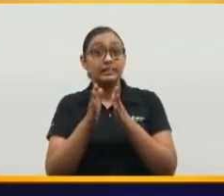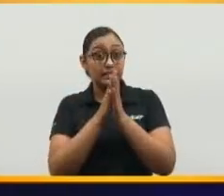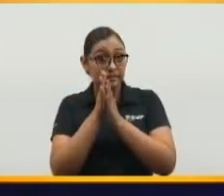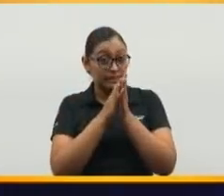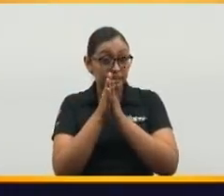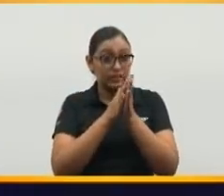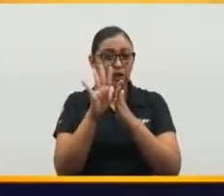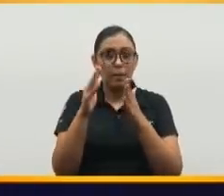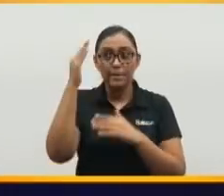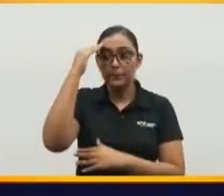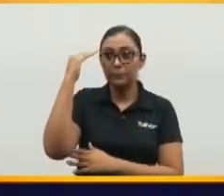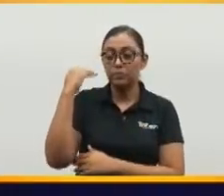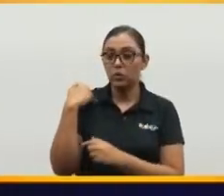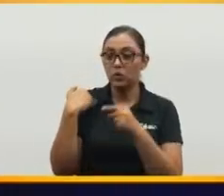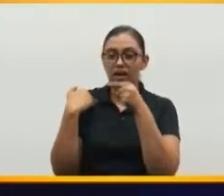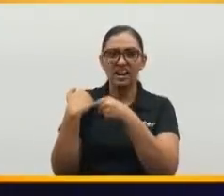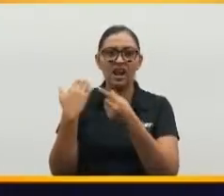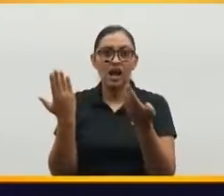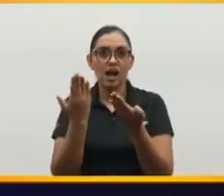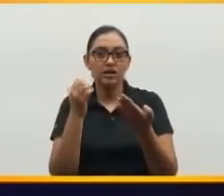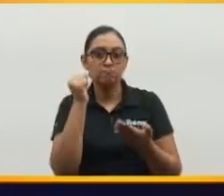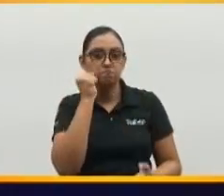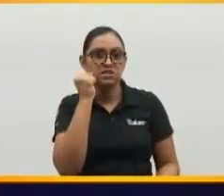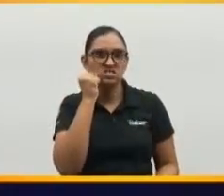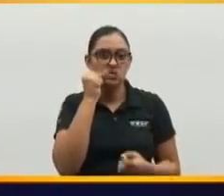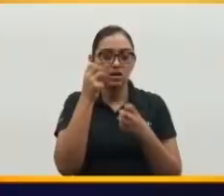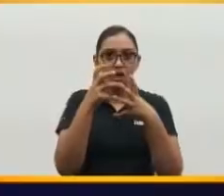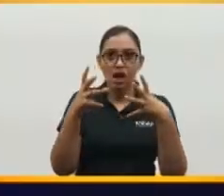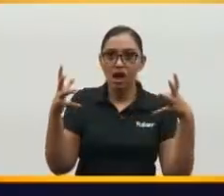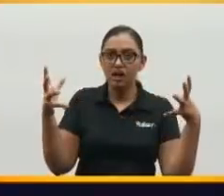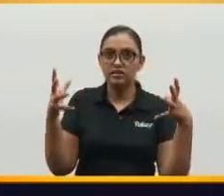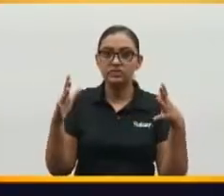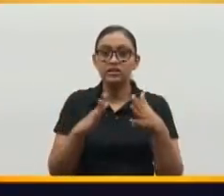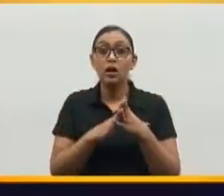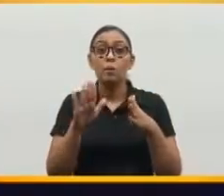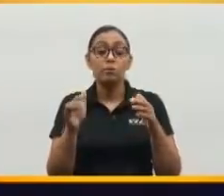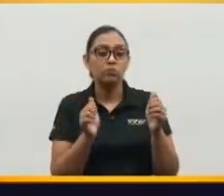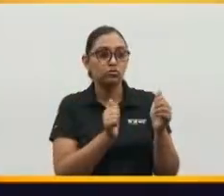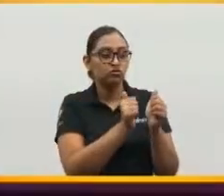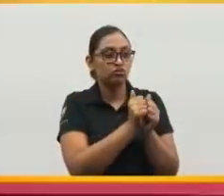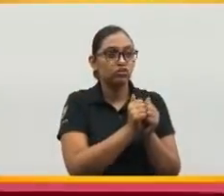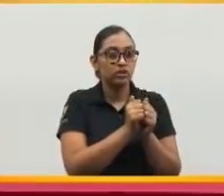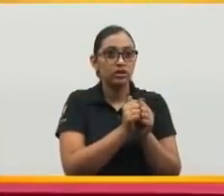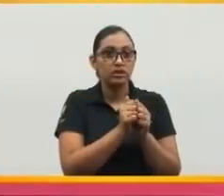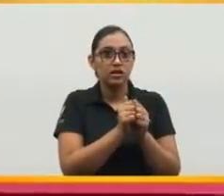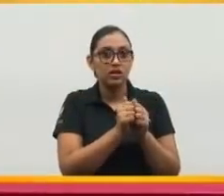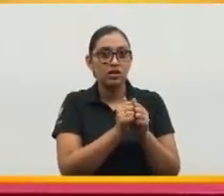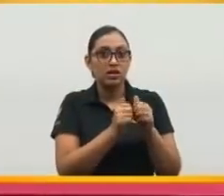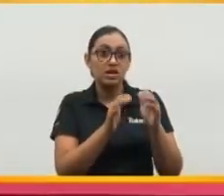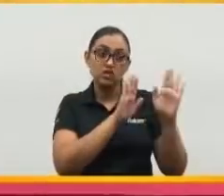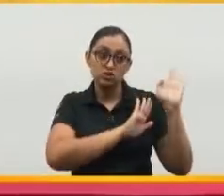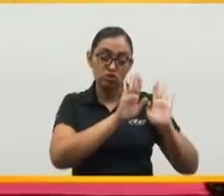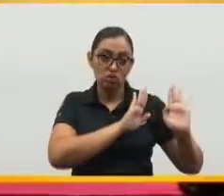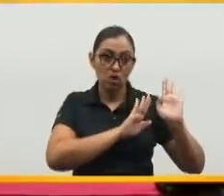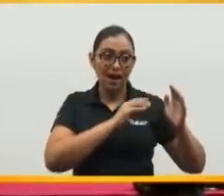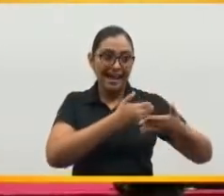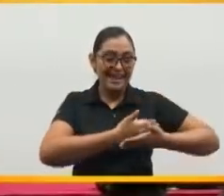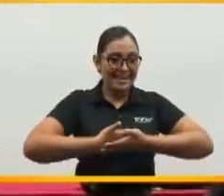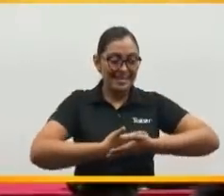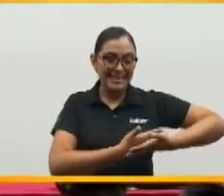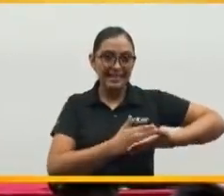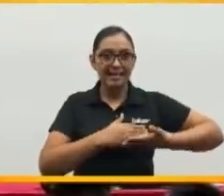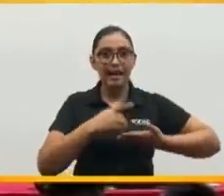mujer del flujo de sangre se atraviesa siempre con la hija de Jairo, que estaba muriendo, prácticamente agonizando, y Jesús